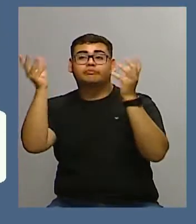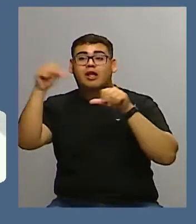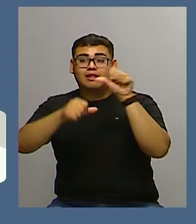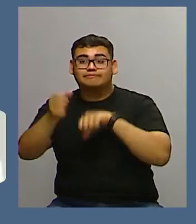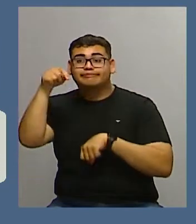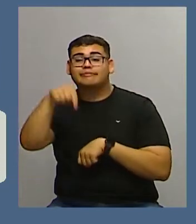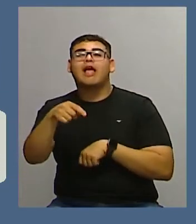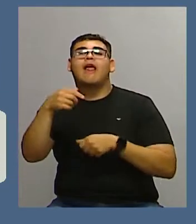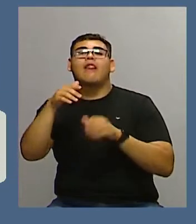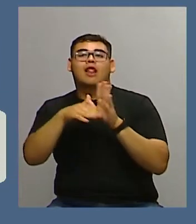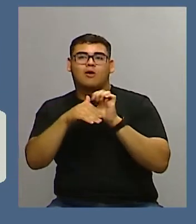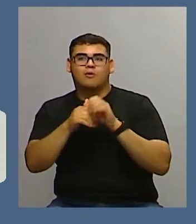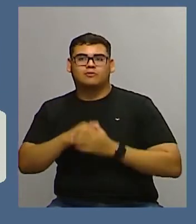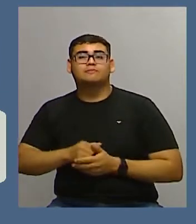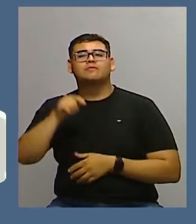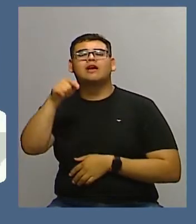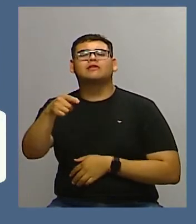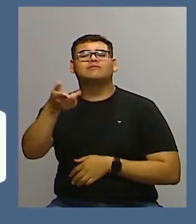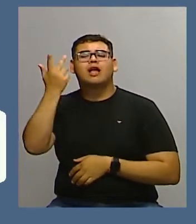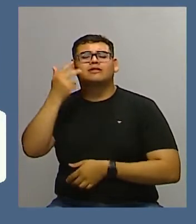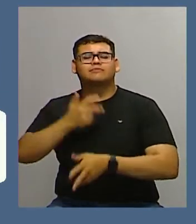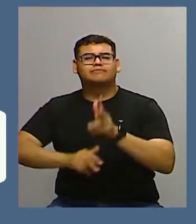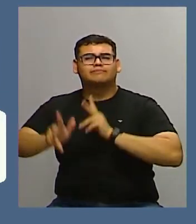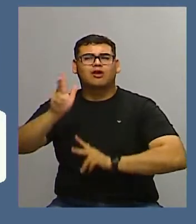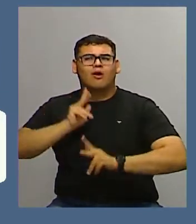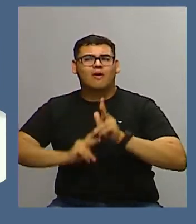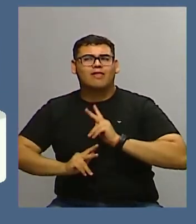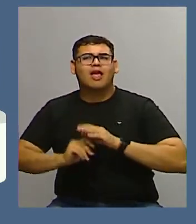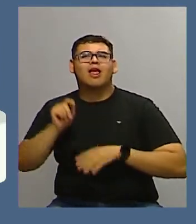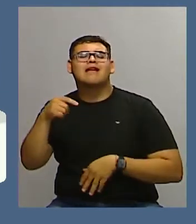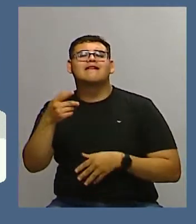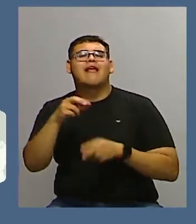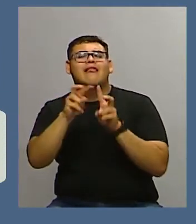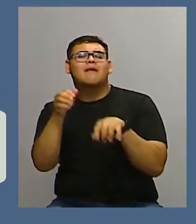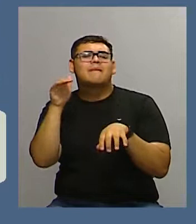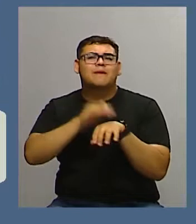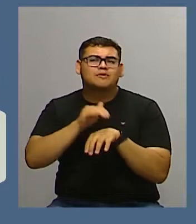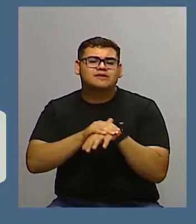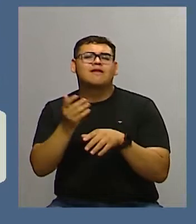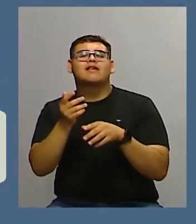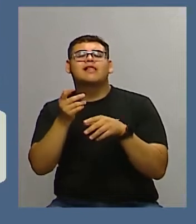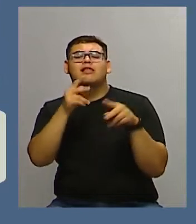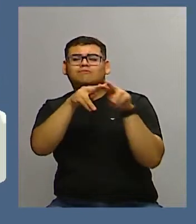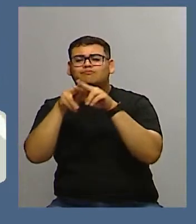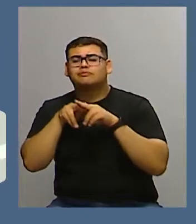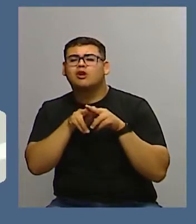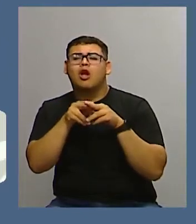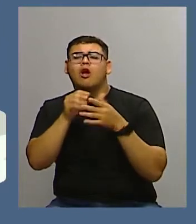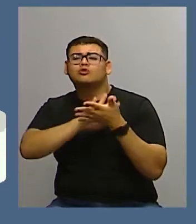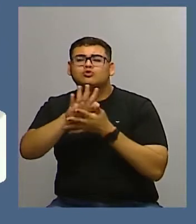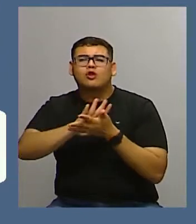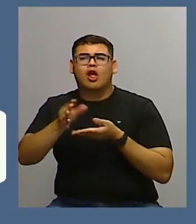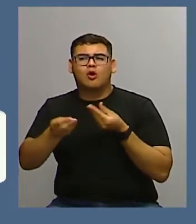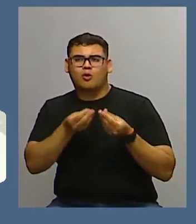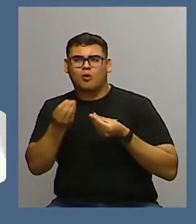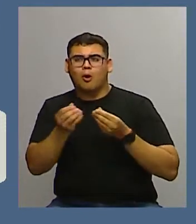en el bloque anterior nos hablaste mucho de que se van a buscar las responsabilidades, las reparaciones. Y mi pregunta es, ya que en